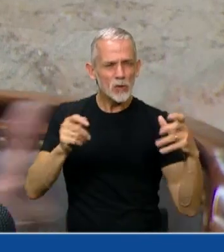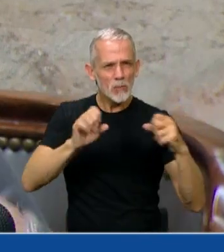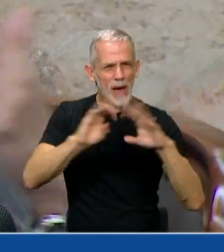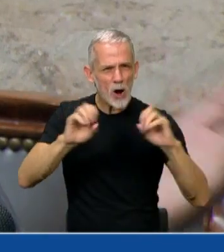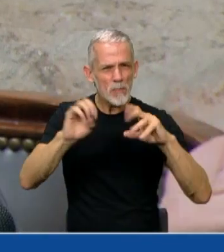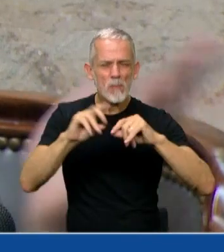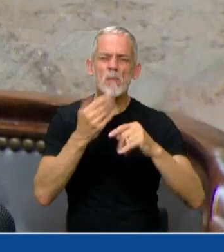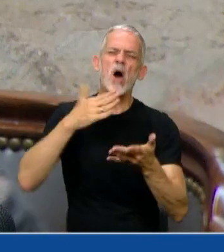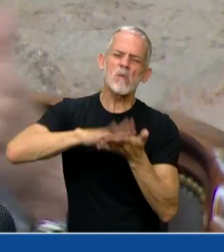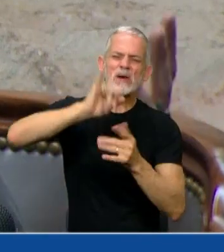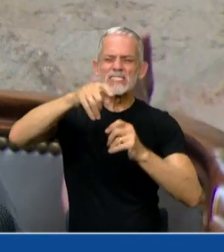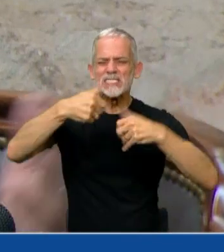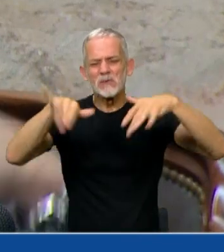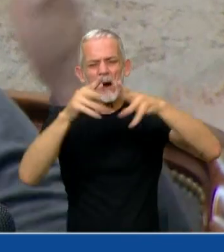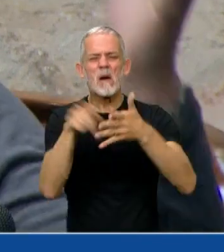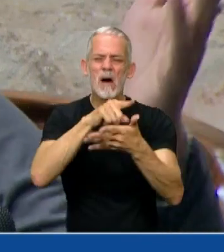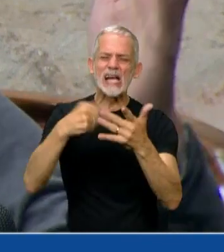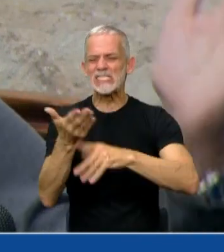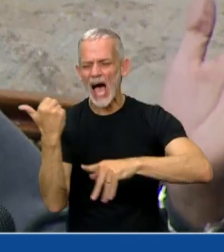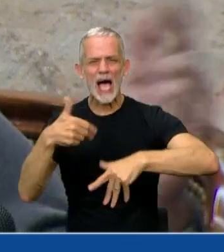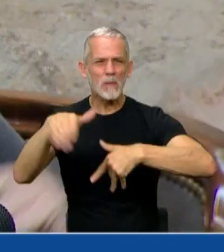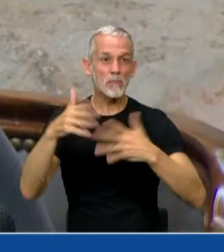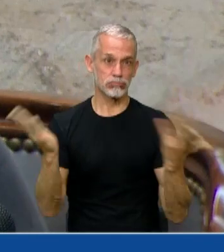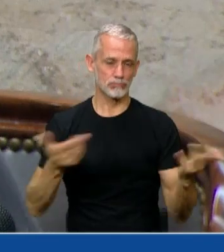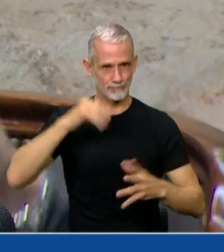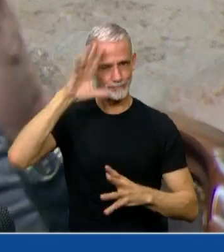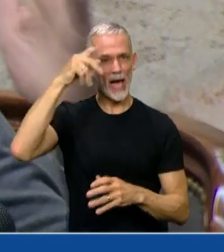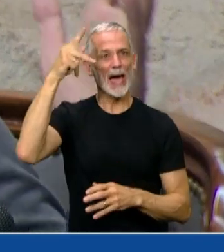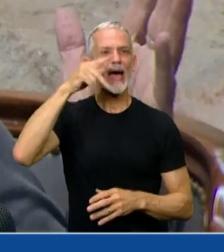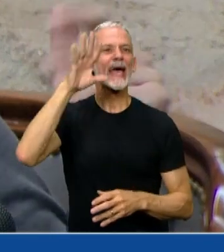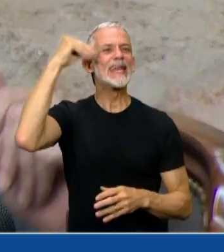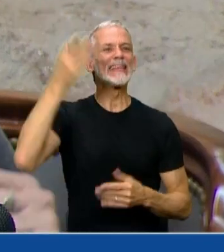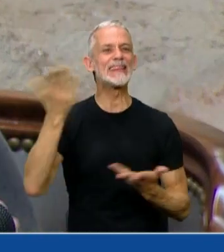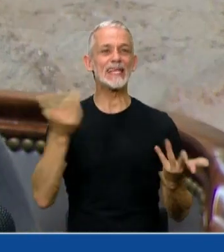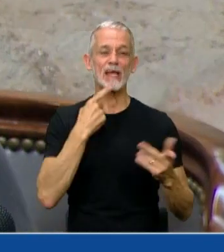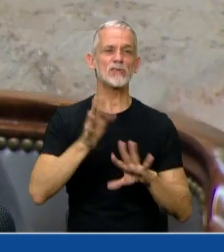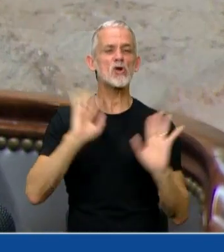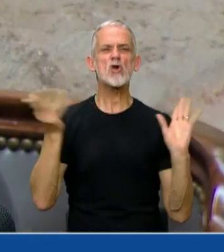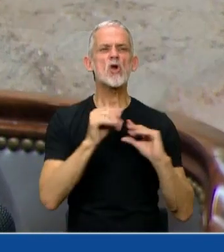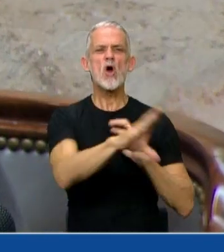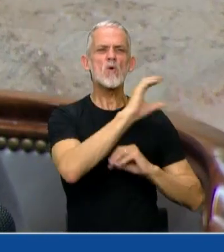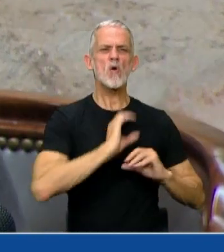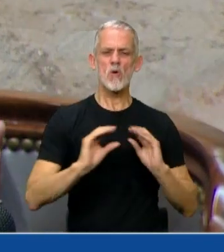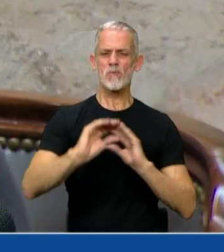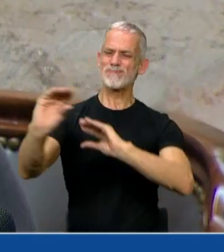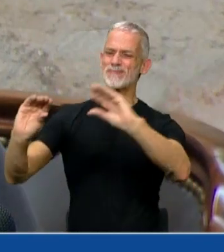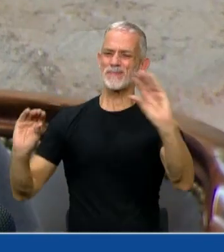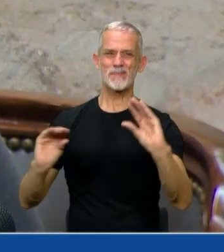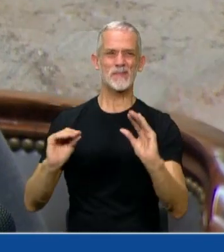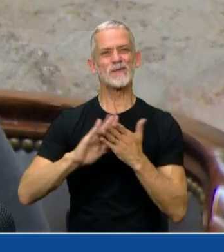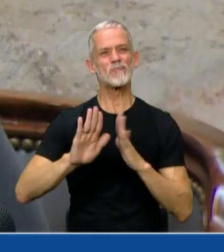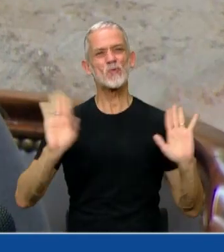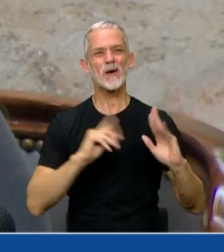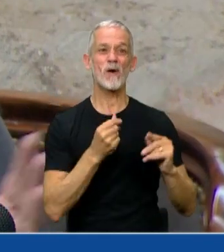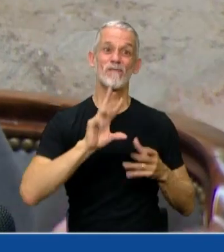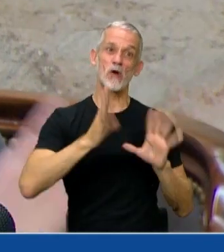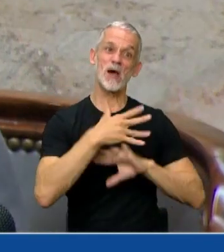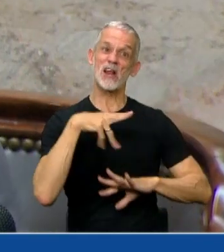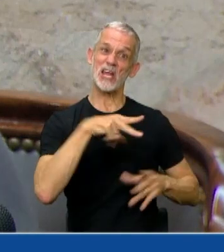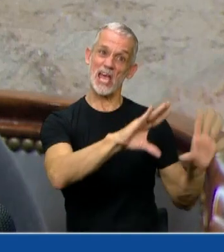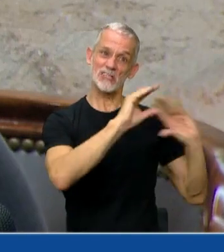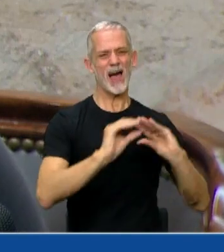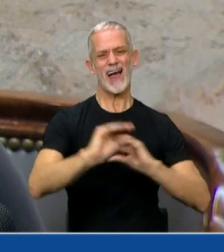agravándolo, prometiendo unos y otros. Unos, recordemos a Cristina Kirchner diciendo que era una redistribución de la riqueza, increíble. La idea